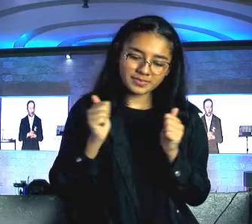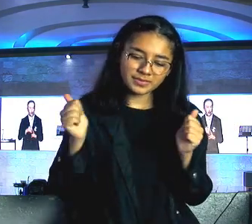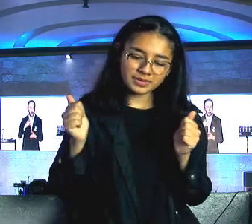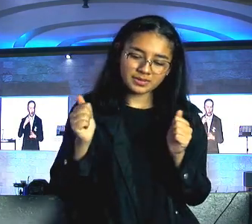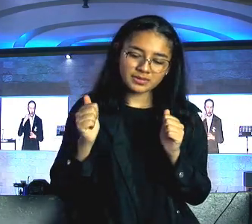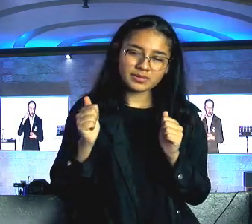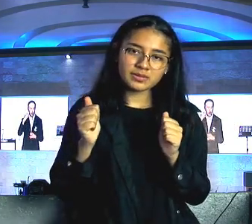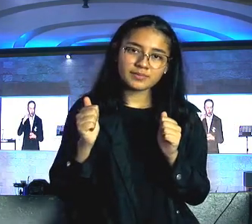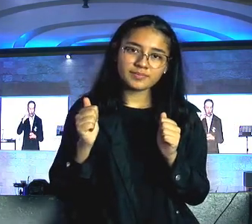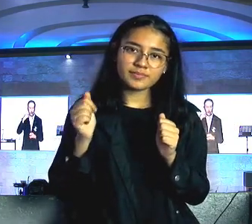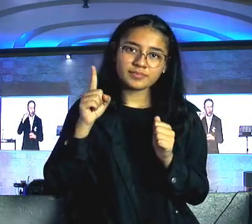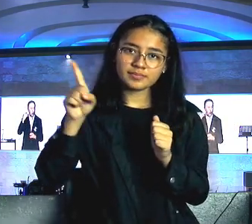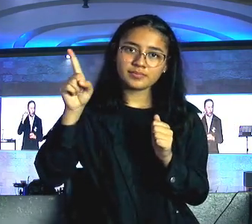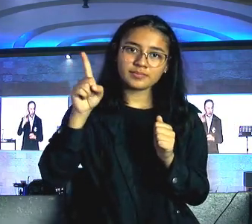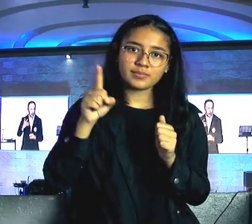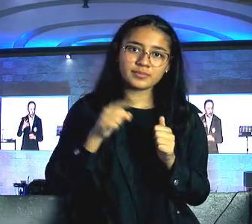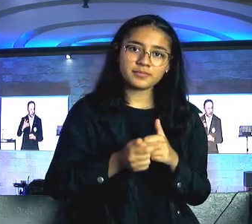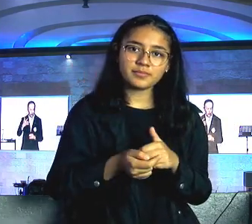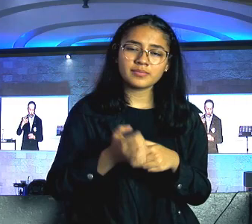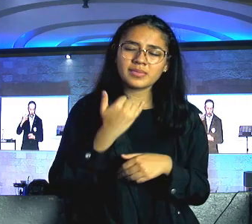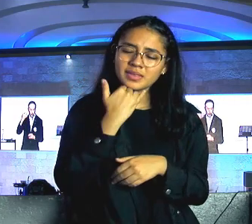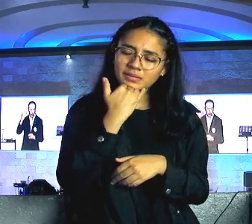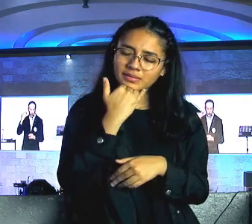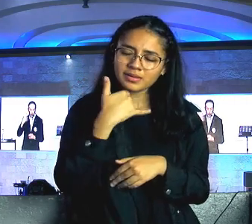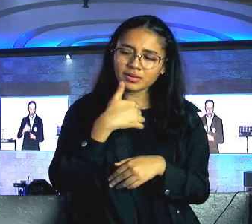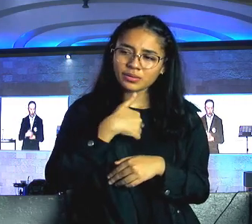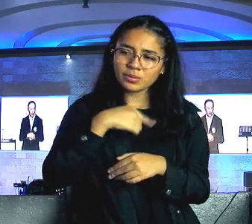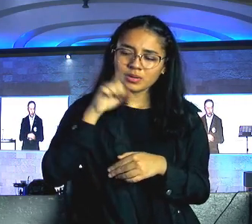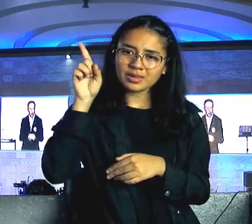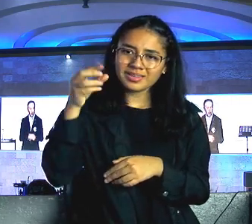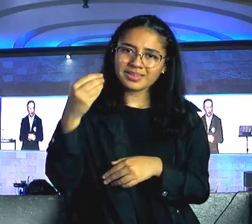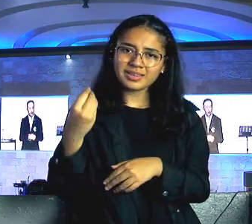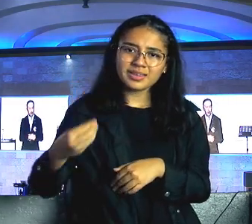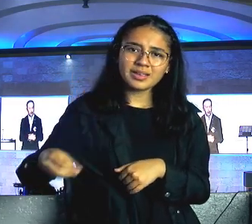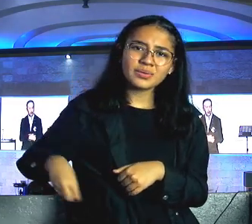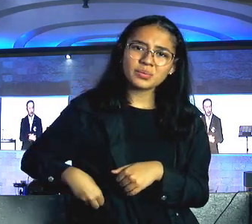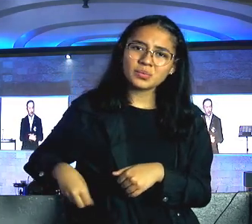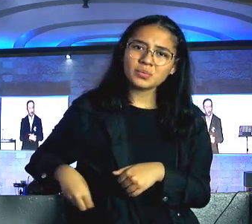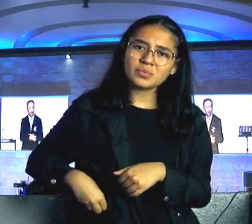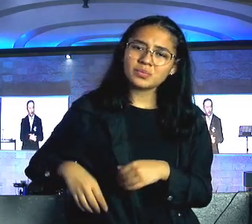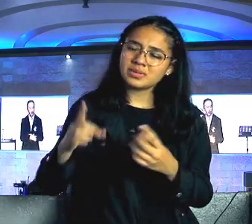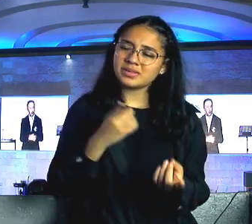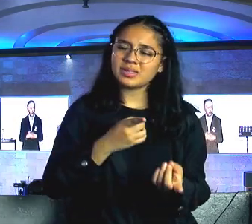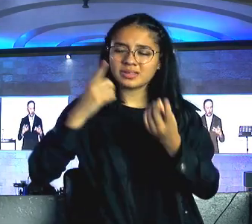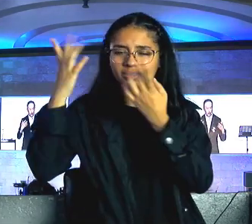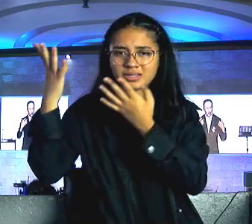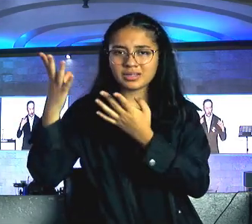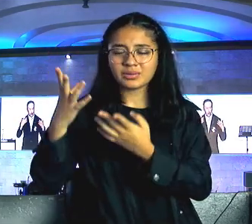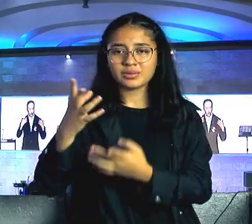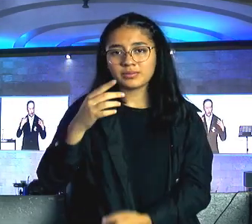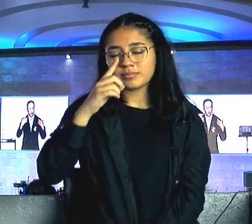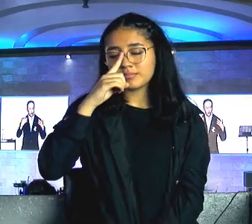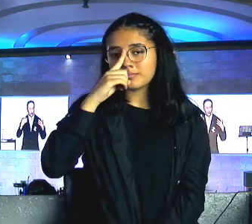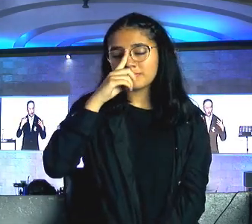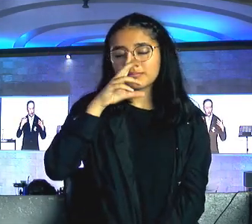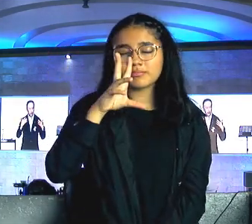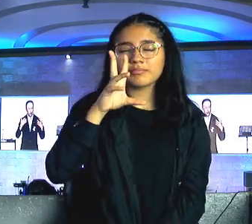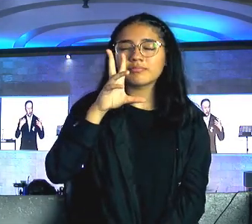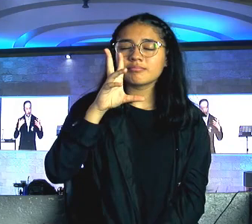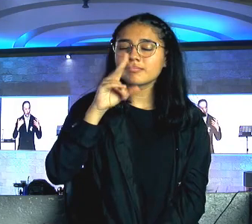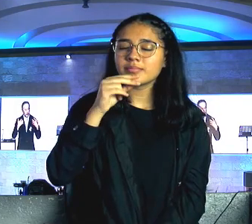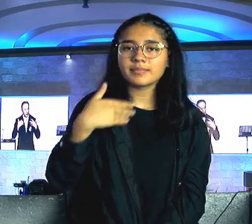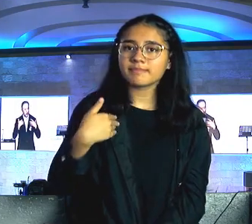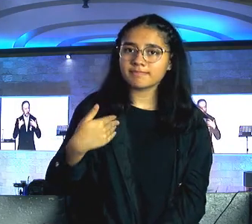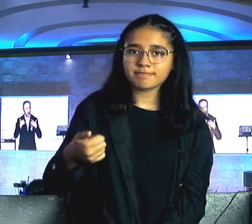Perdóname porque muchas veces te he culpado de las cosas que suceden en mi vida y no he considerado